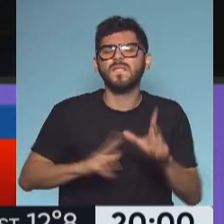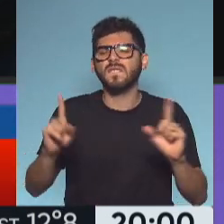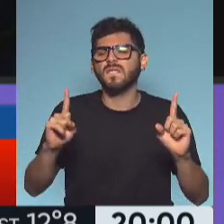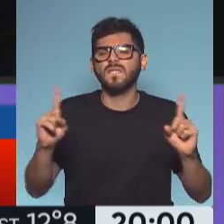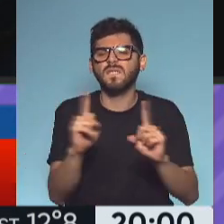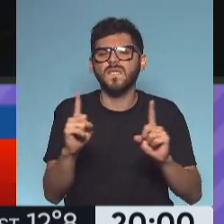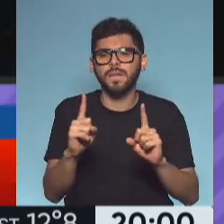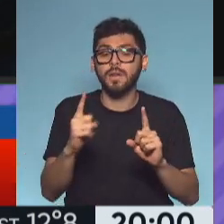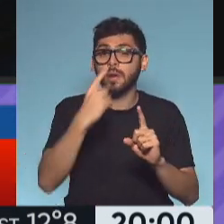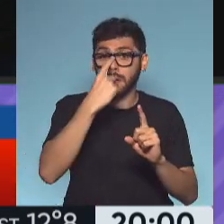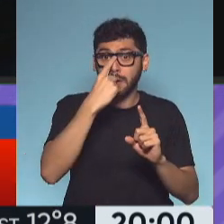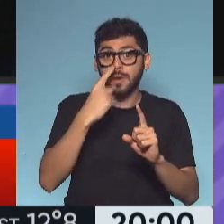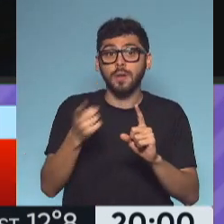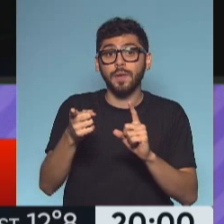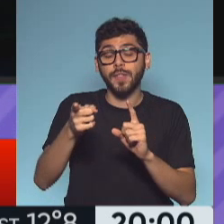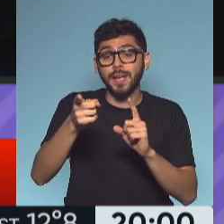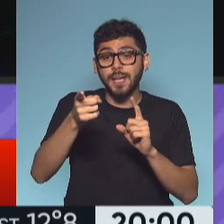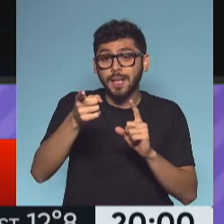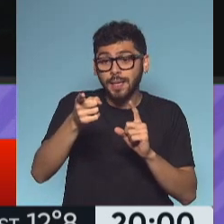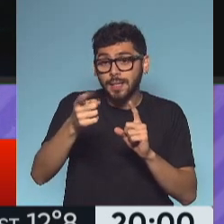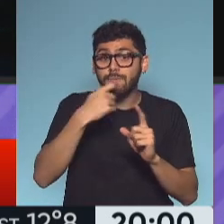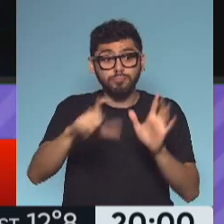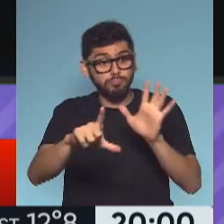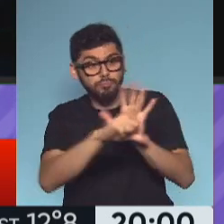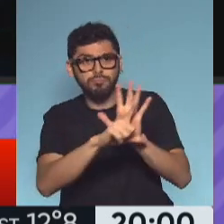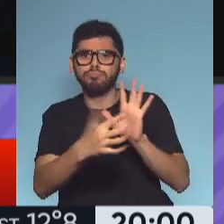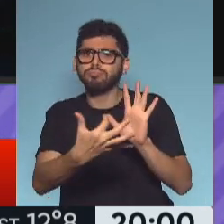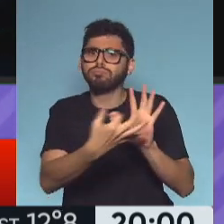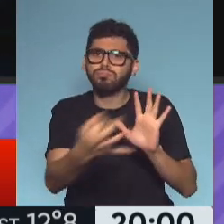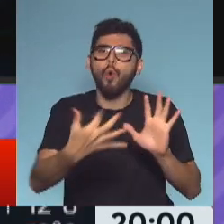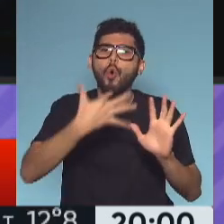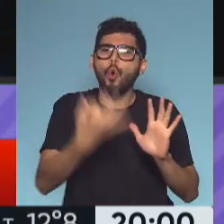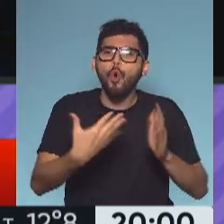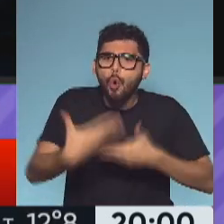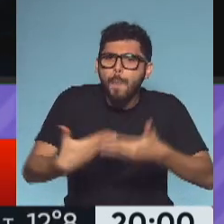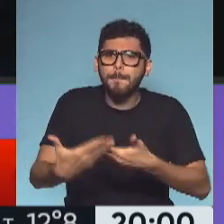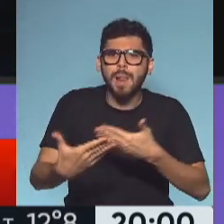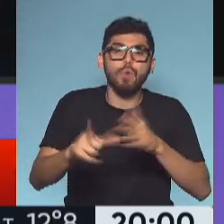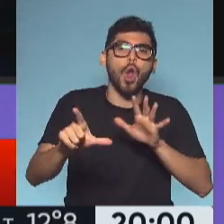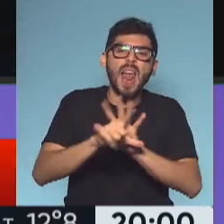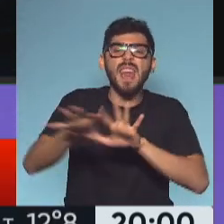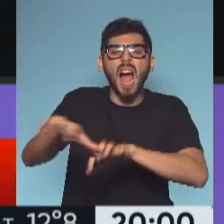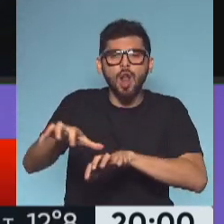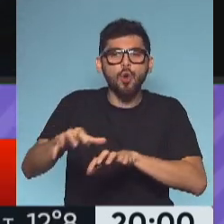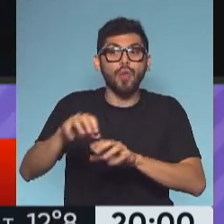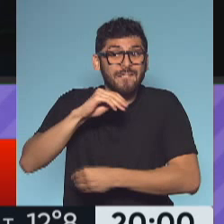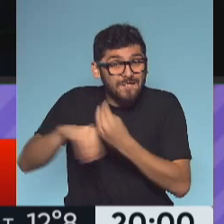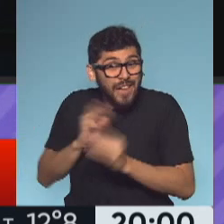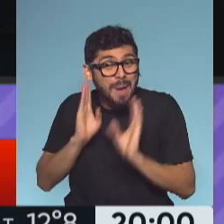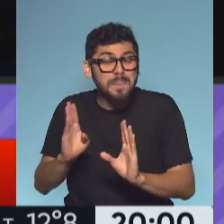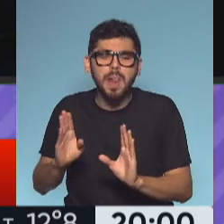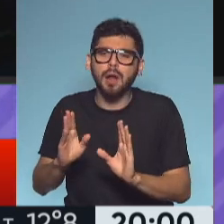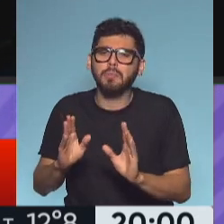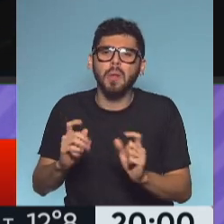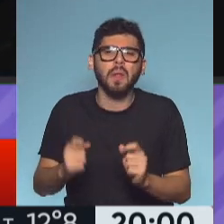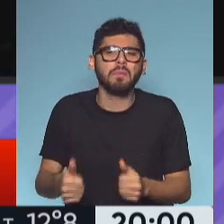¿Qué consecuencias positivas llevaría que se instrumente, que se desarrolle bien la ley de agricultura familiar?